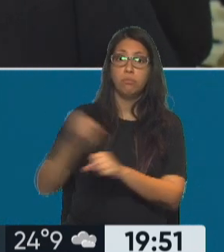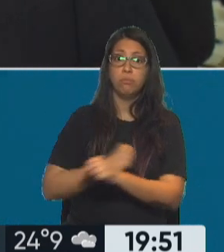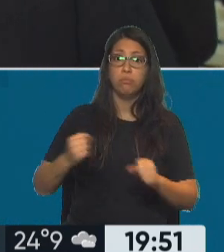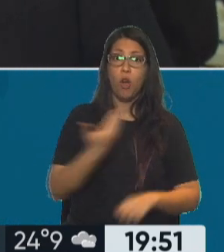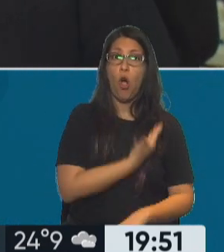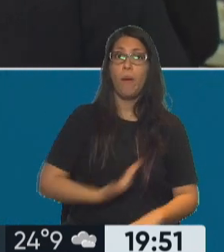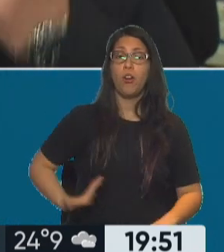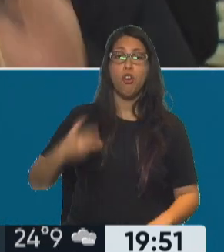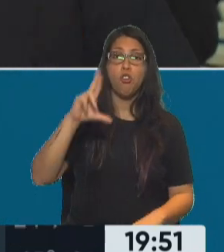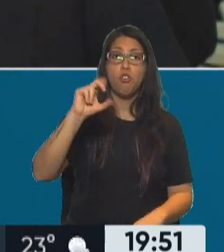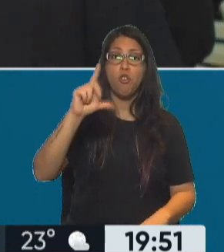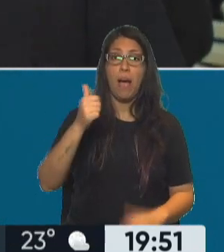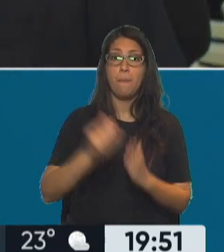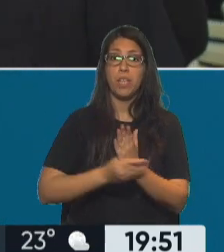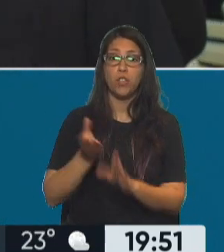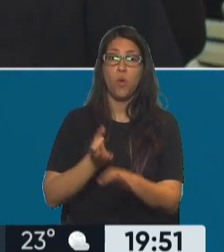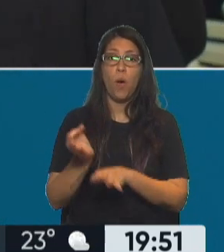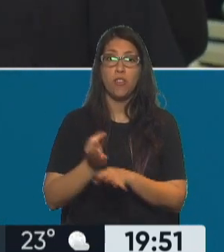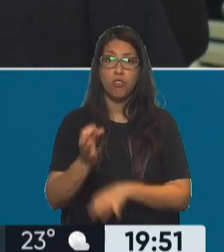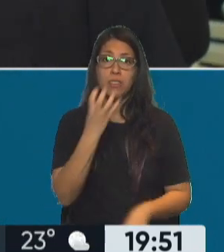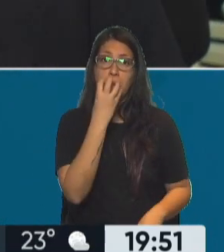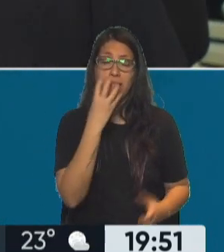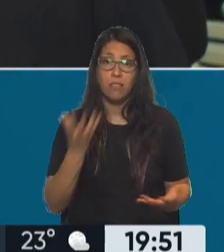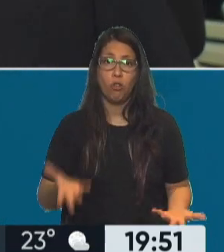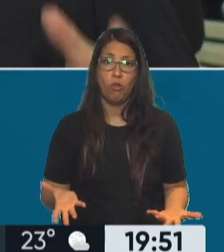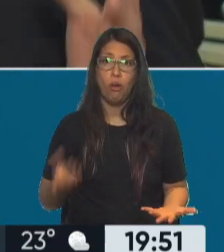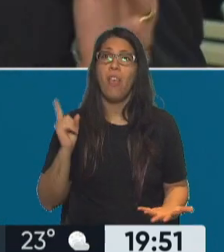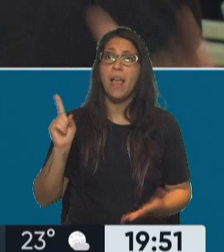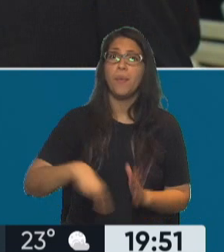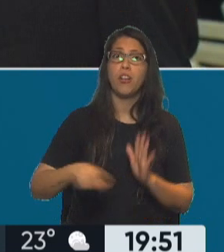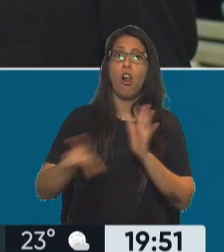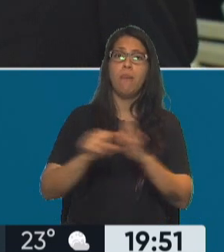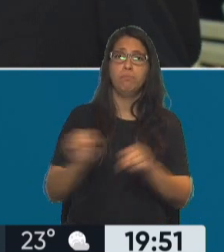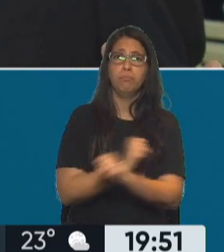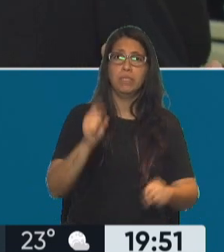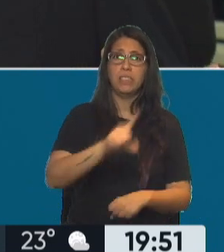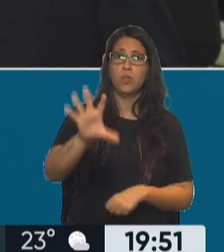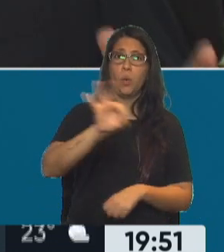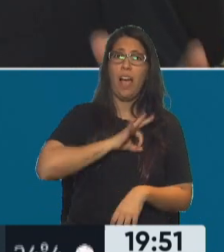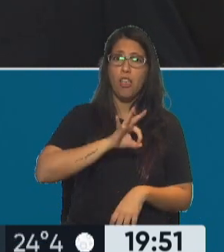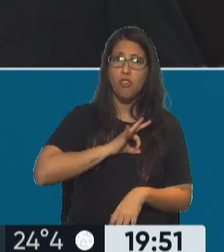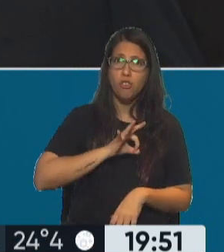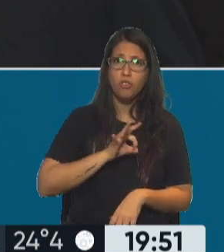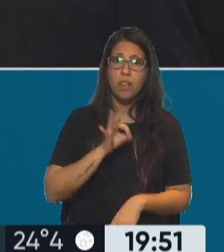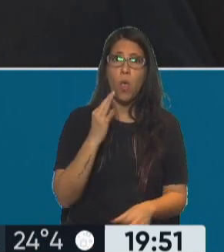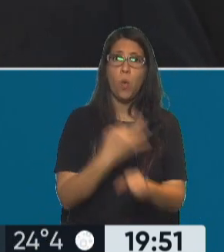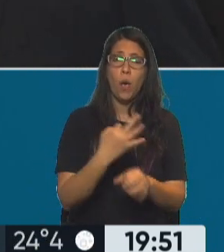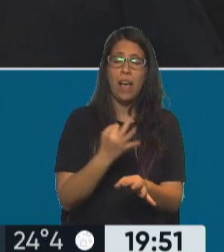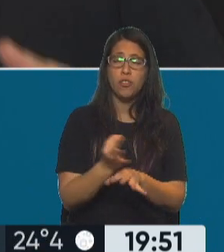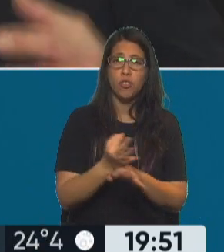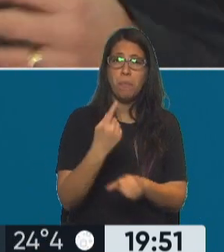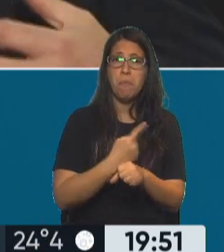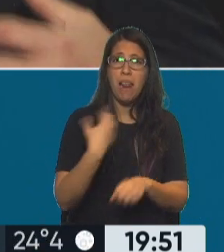gobierno de Julio Argentino Roca, ministro de Educación Domingo Faustino Sarmiento, Hace 150 años que tenemos educación primaria